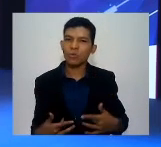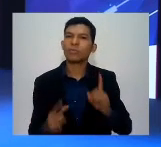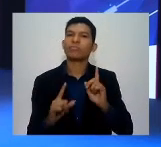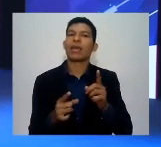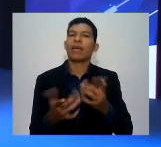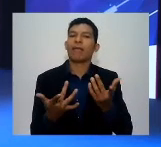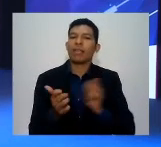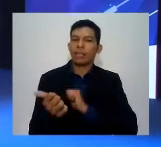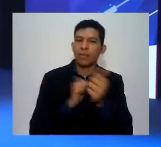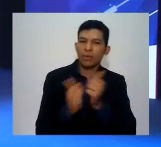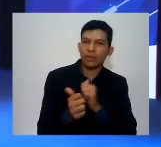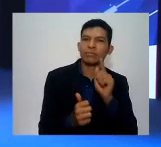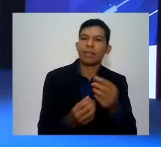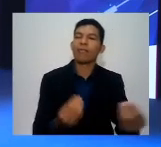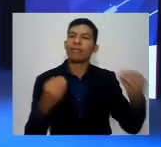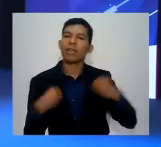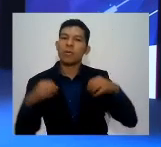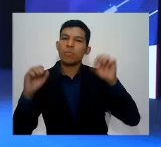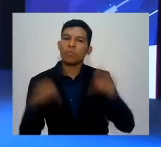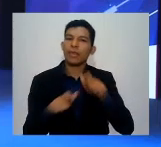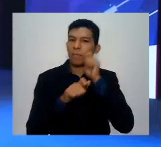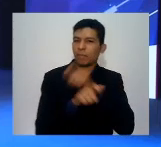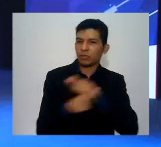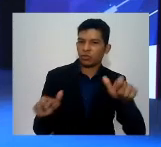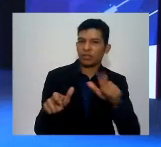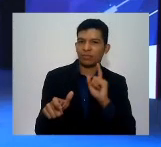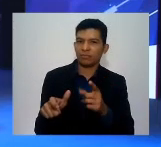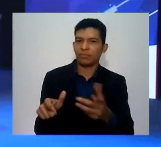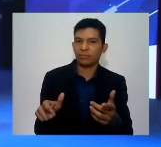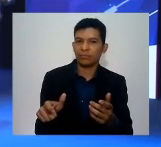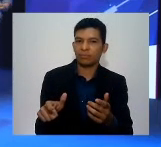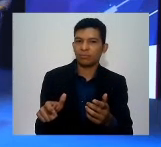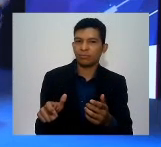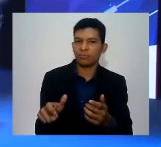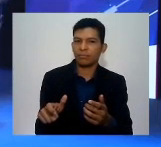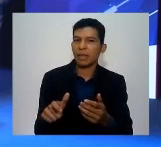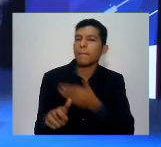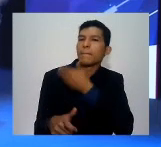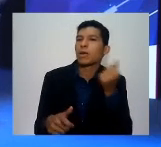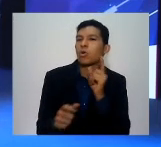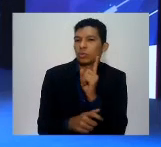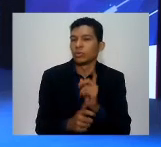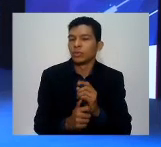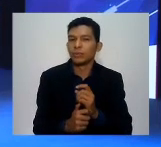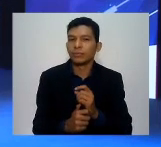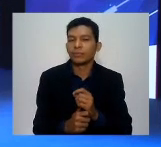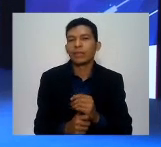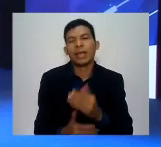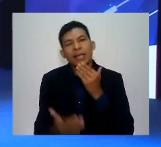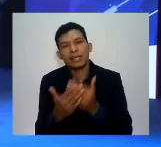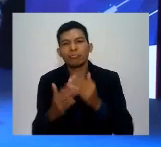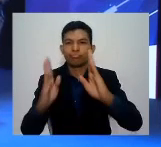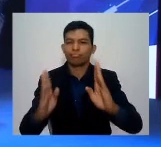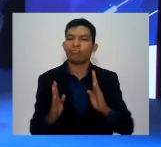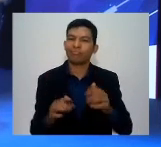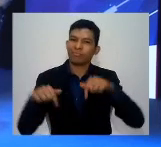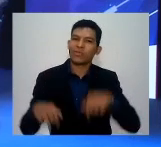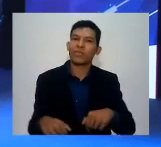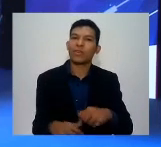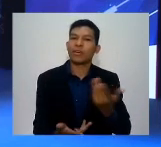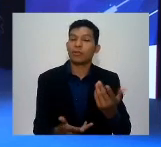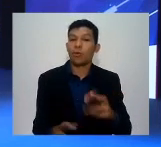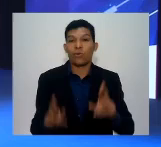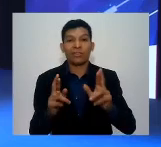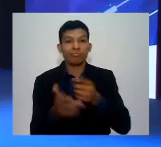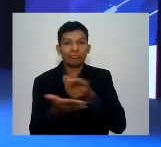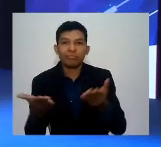de innovación. Realmente, algunas de las cosas más importantes que tenemos, digamos, en nuestra sociedad hoy en términos de vehículos vienen